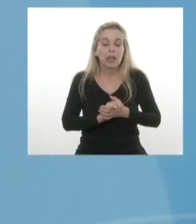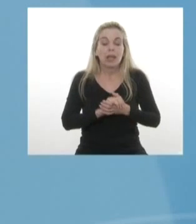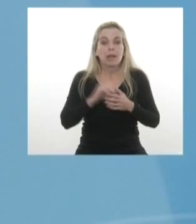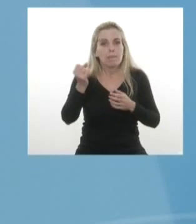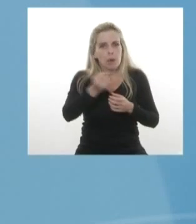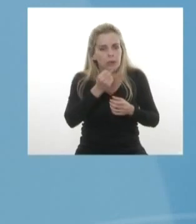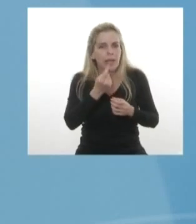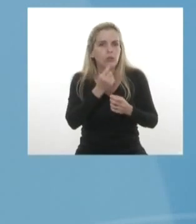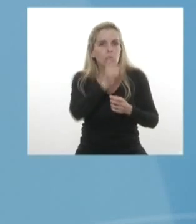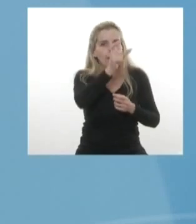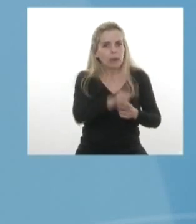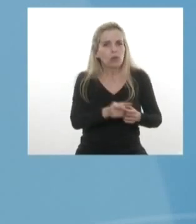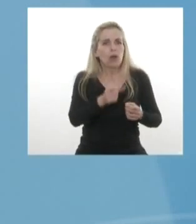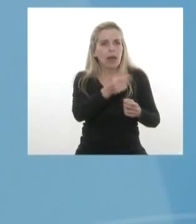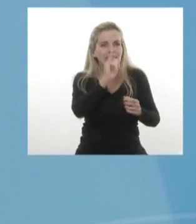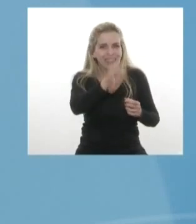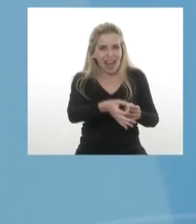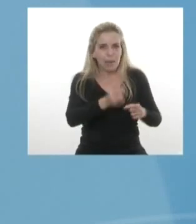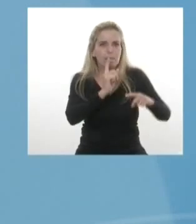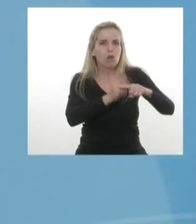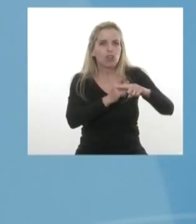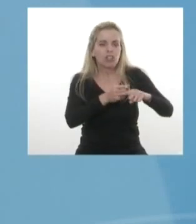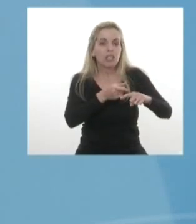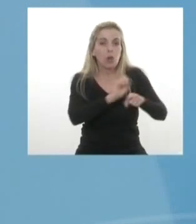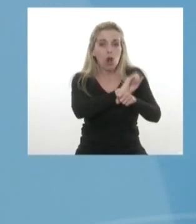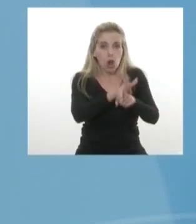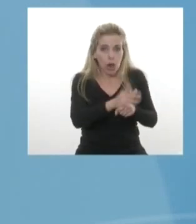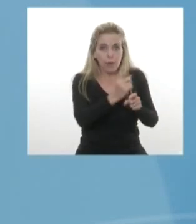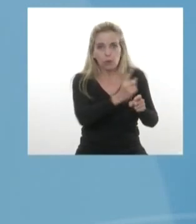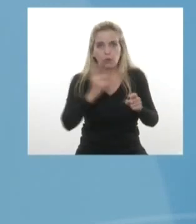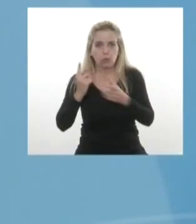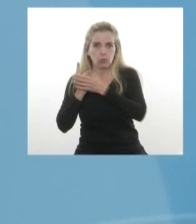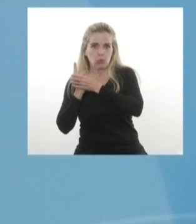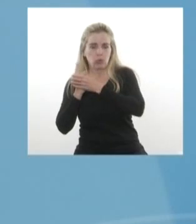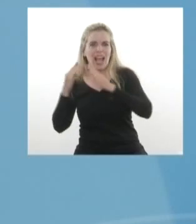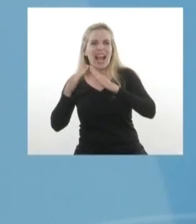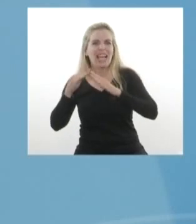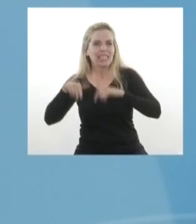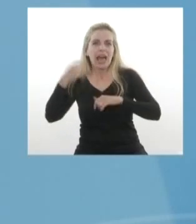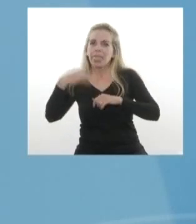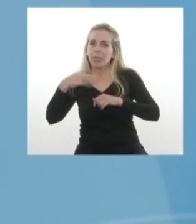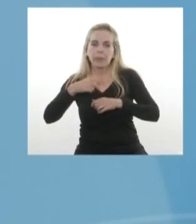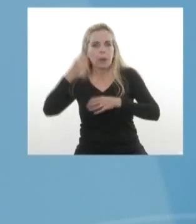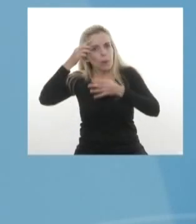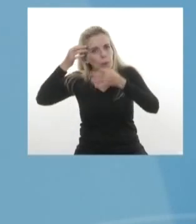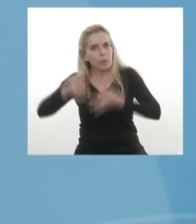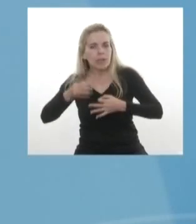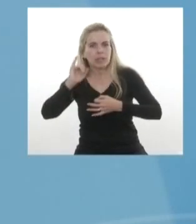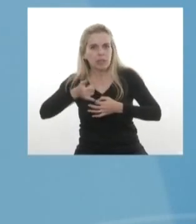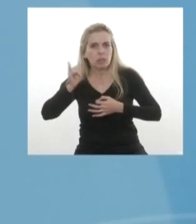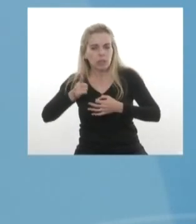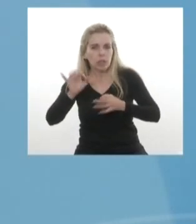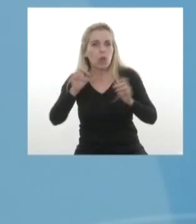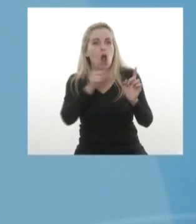aislamiento de los casos confirmados y de sus contactos estrechos debe ser cumplido. En este